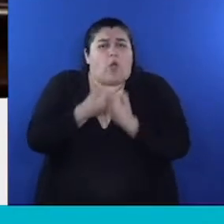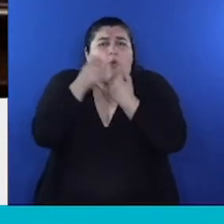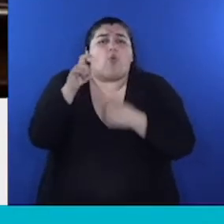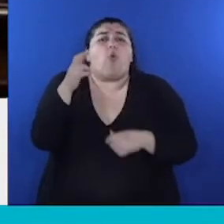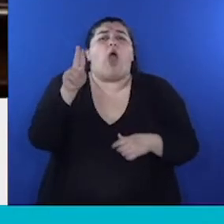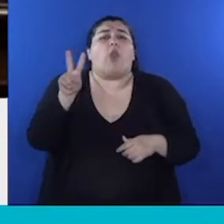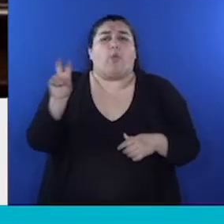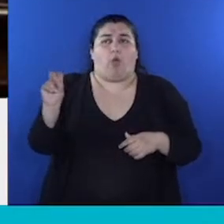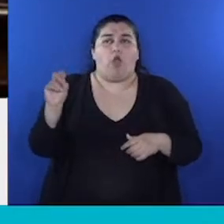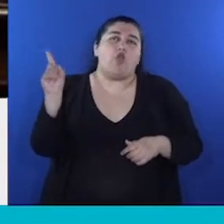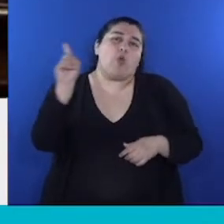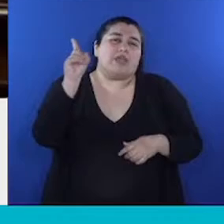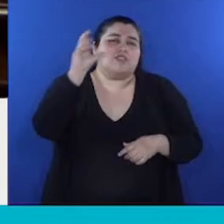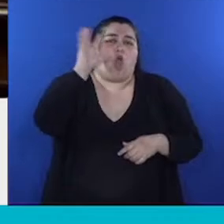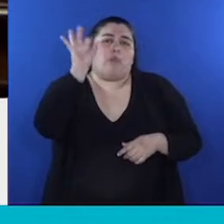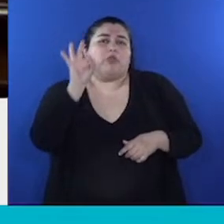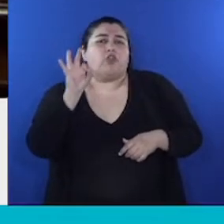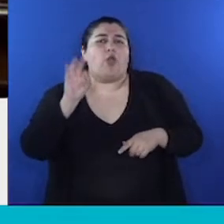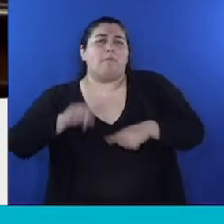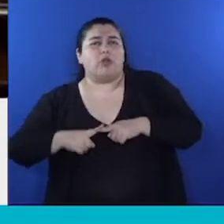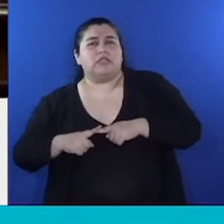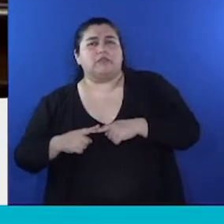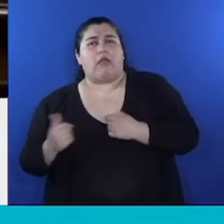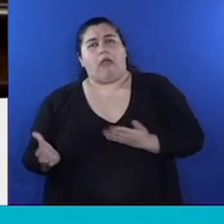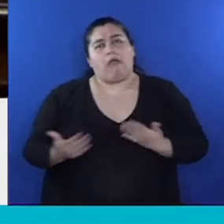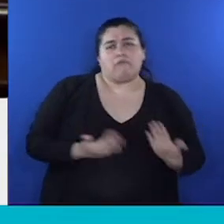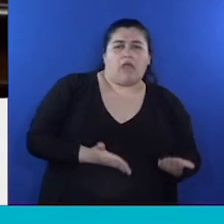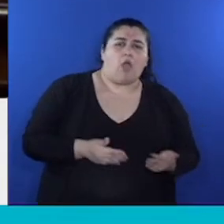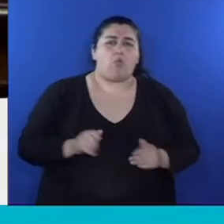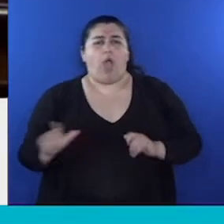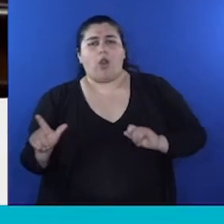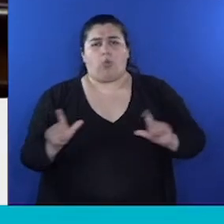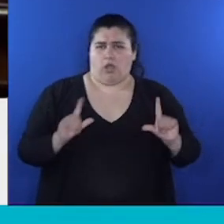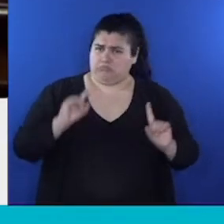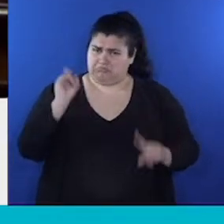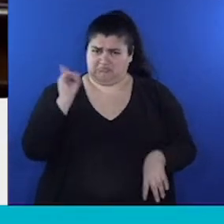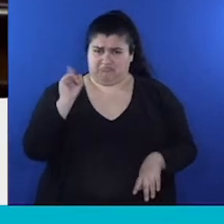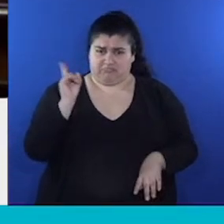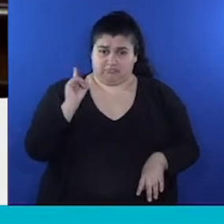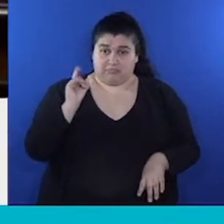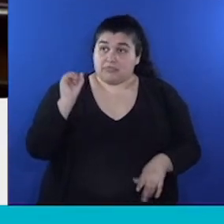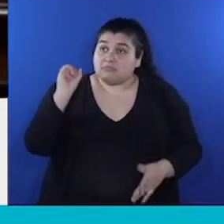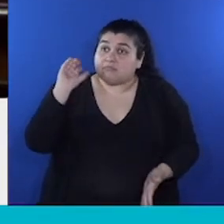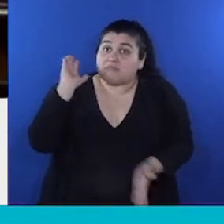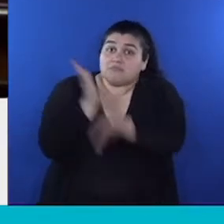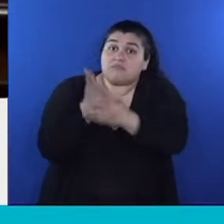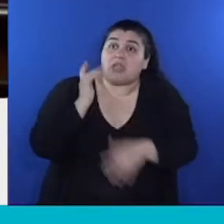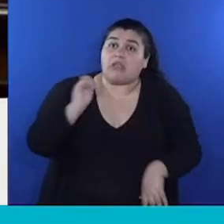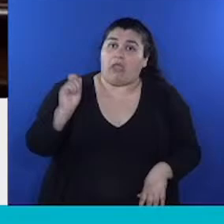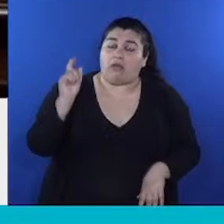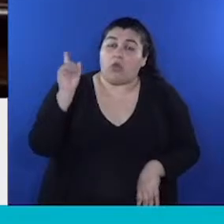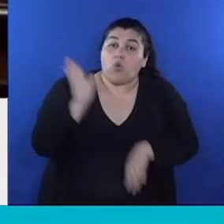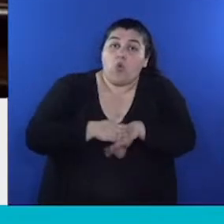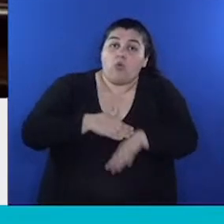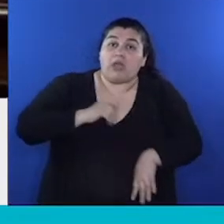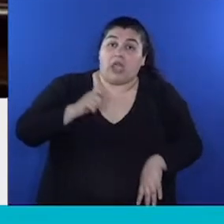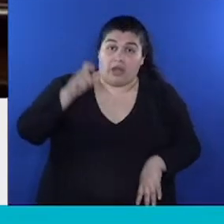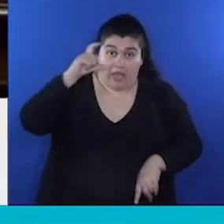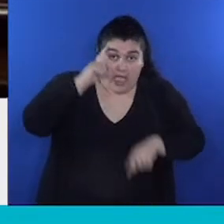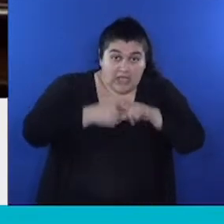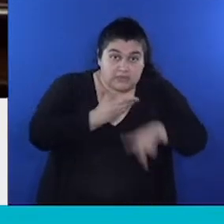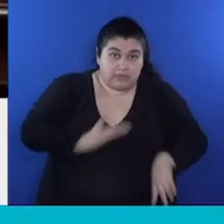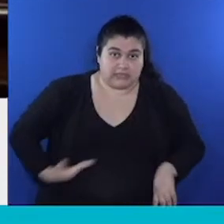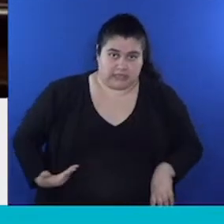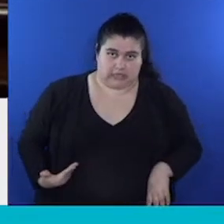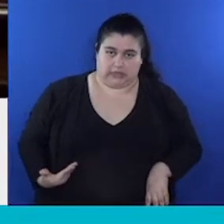tema partidario, pero cuando el imputado es el presidente es un problema institucional.